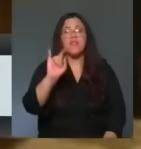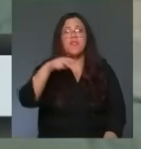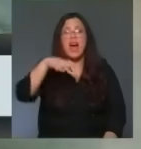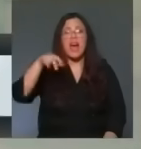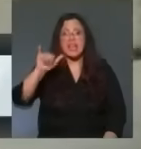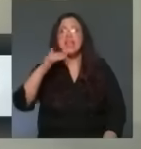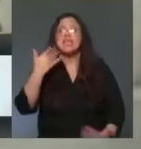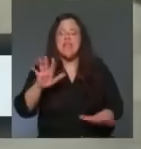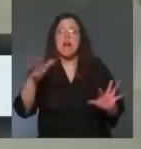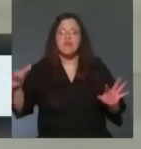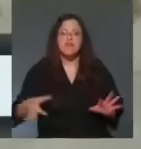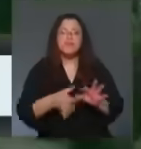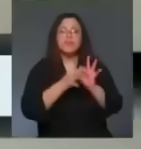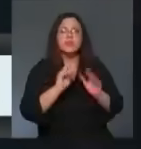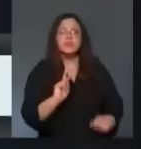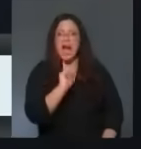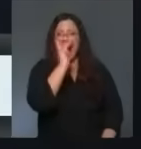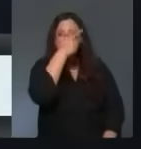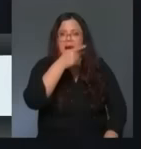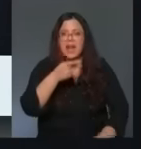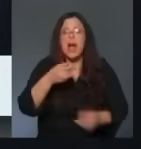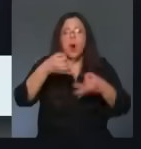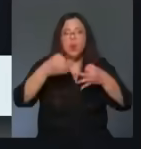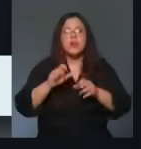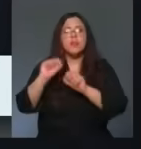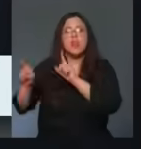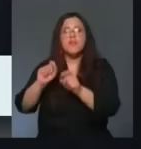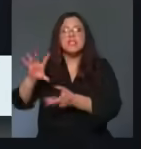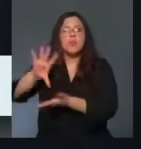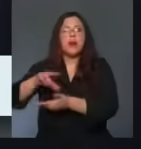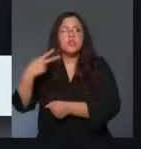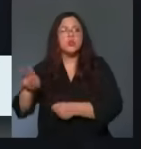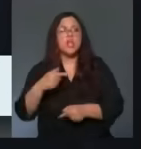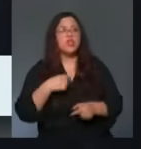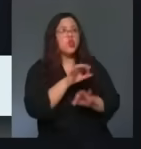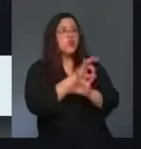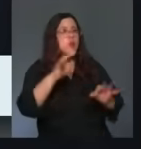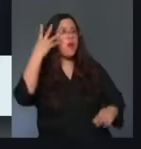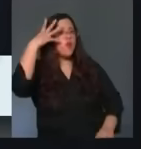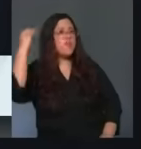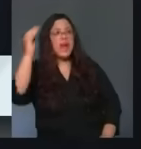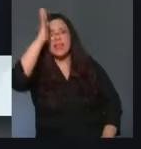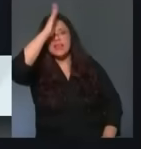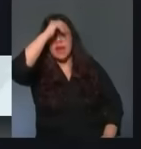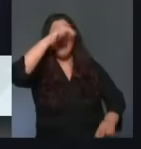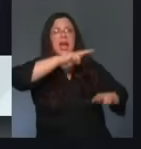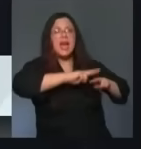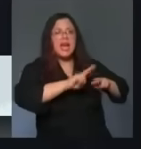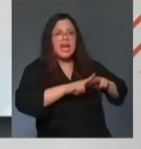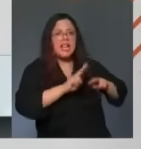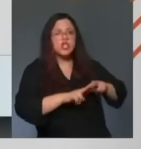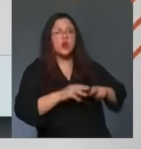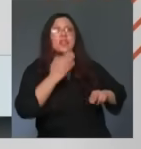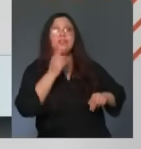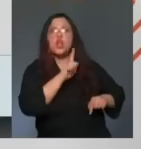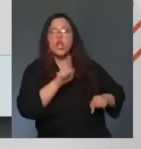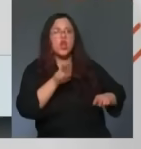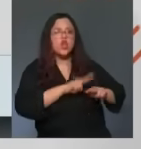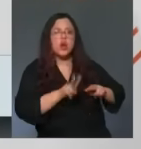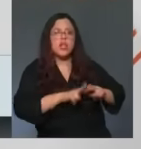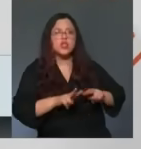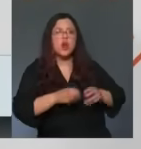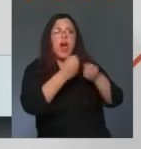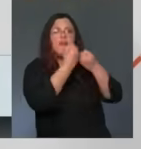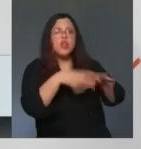demócrata en defensa de su nación. I will never forget what Donald Trump did and what he did not do. He abandoned